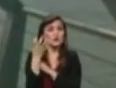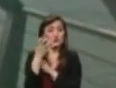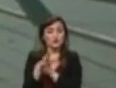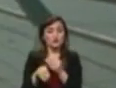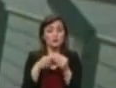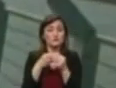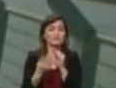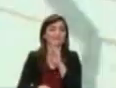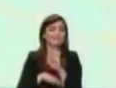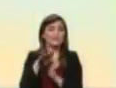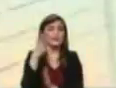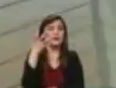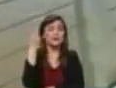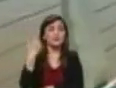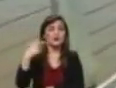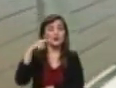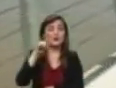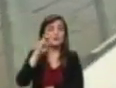fue de más de